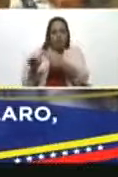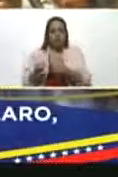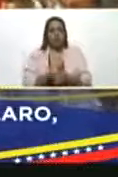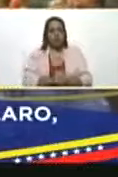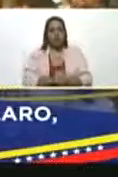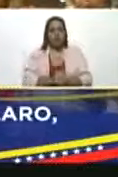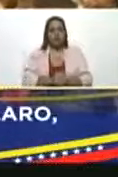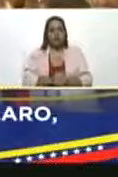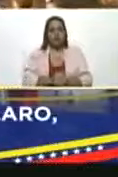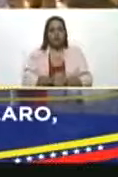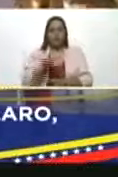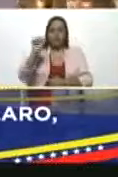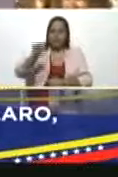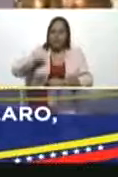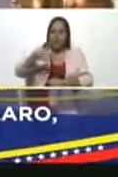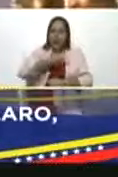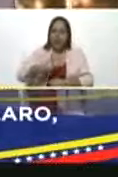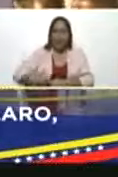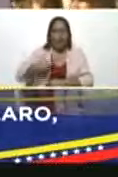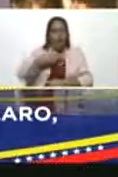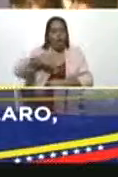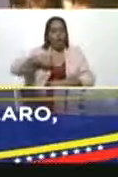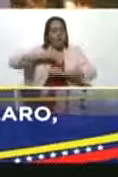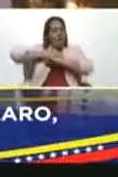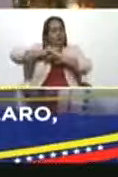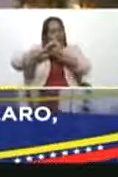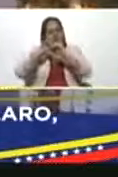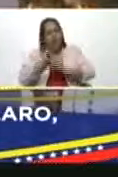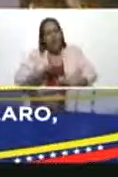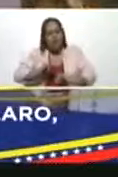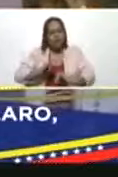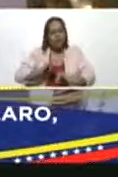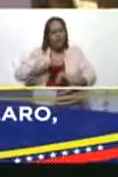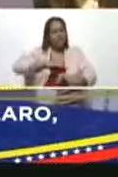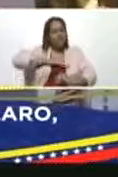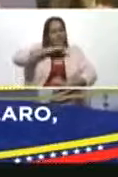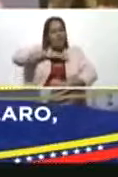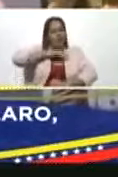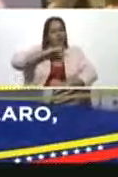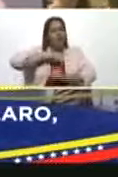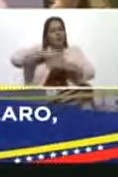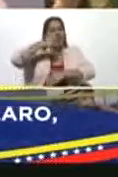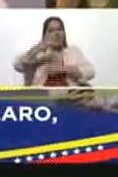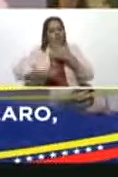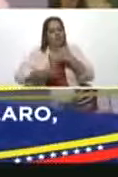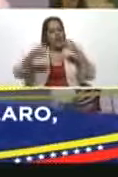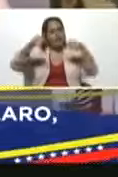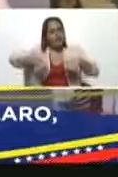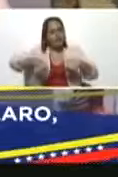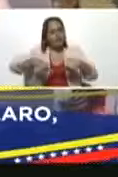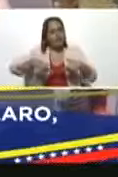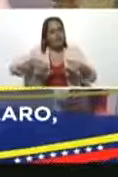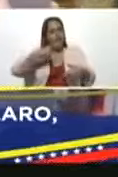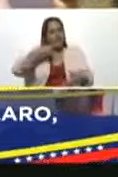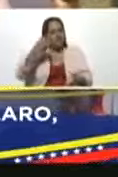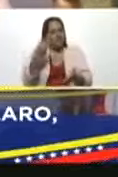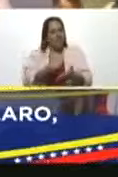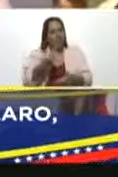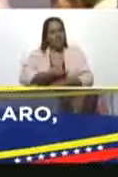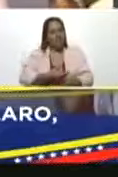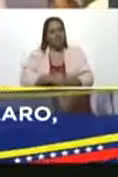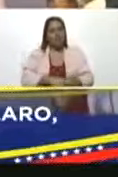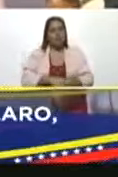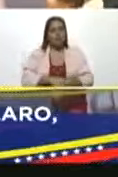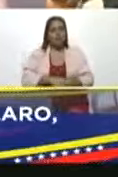señor presidente, felices, felices de verdad de este proyecto que hoy es una realidad.